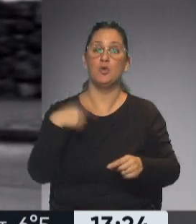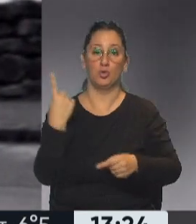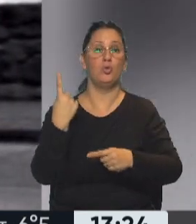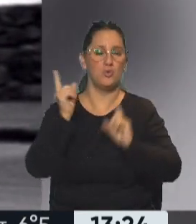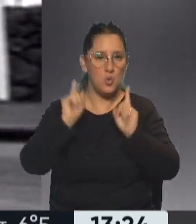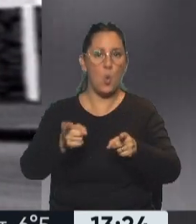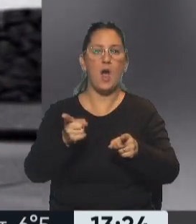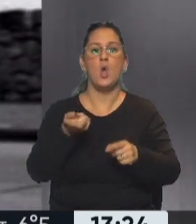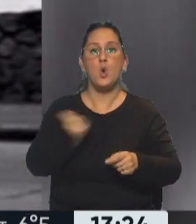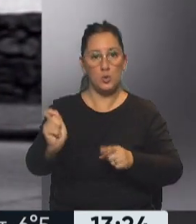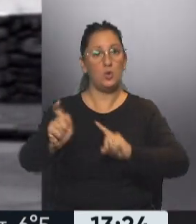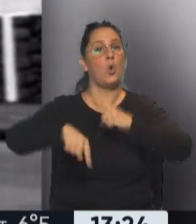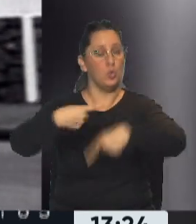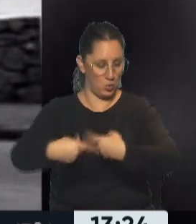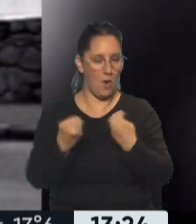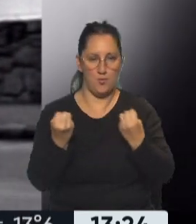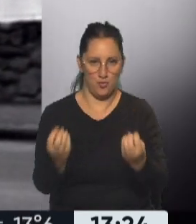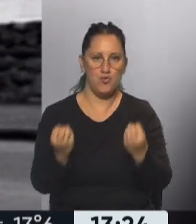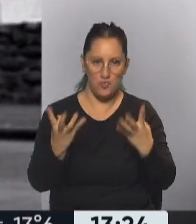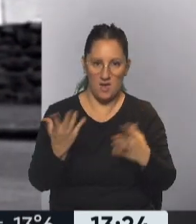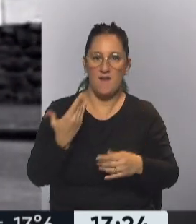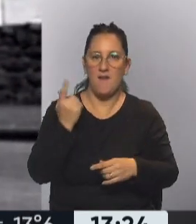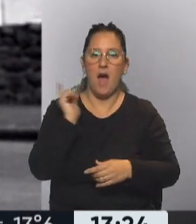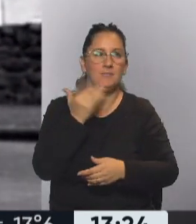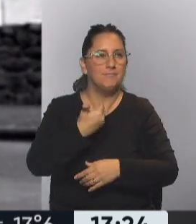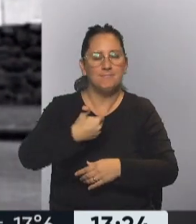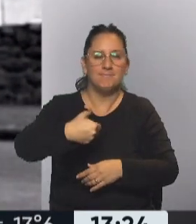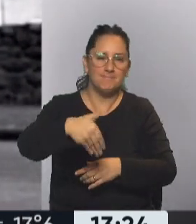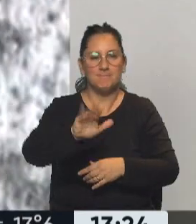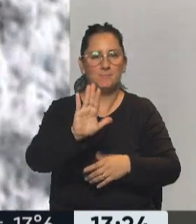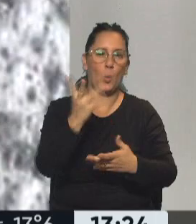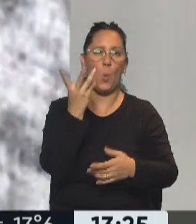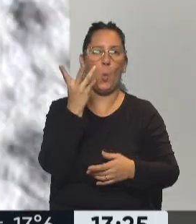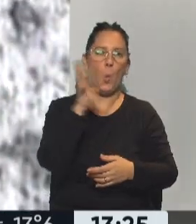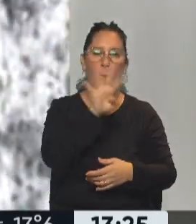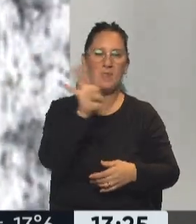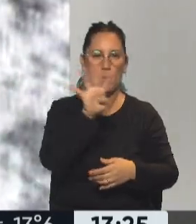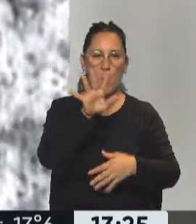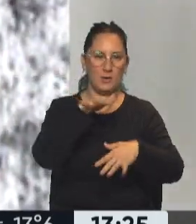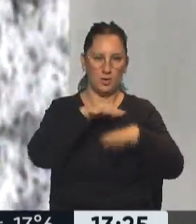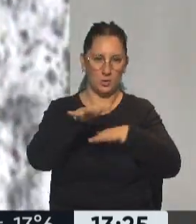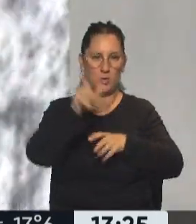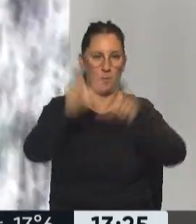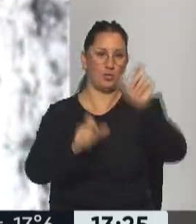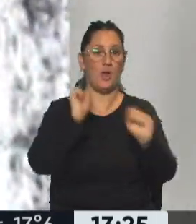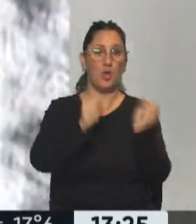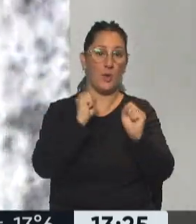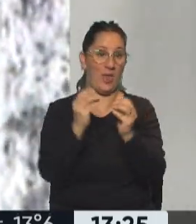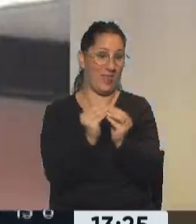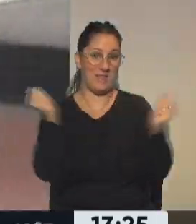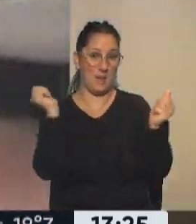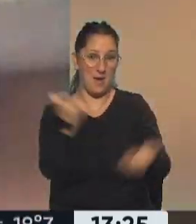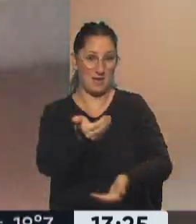que el juicio continúa y que se va a enjuiciar por casi 44 casos de obreros desaparecidos